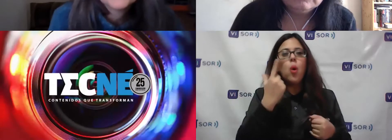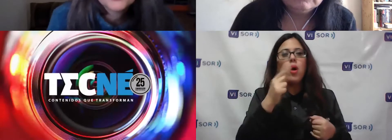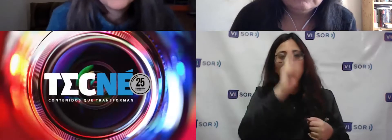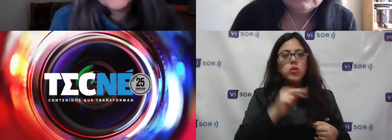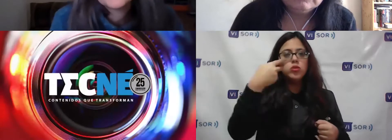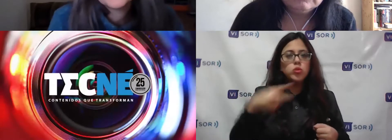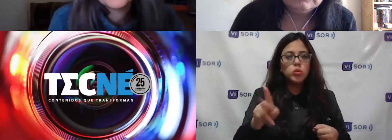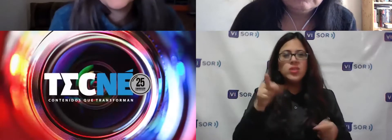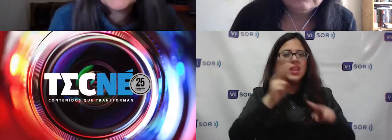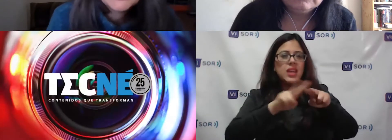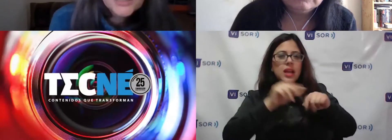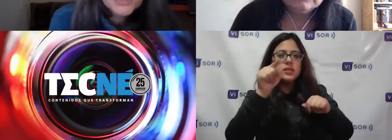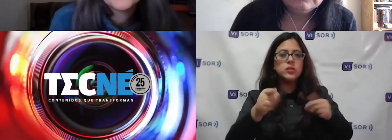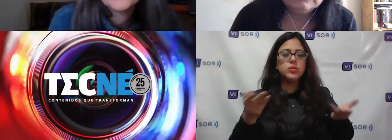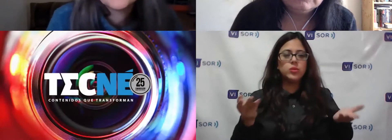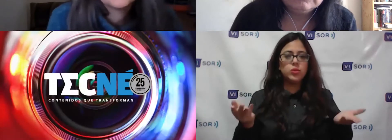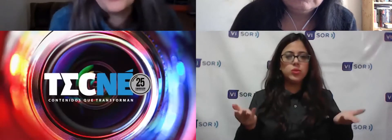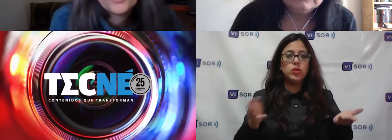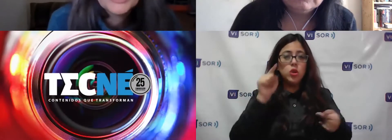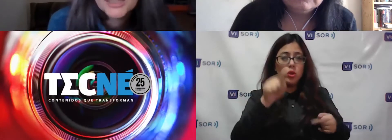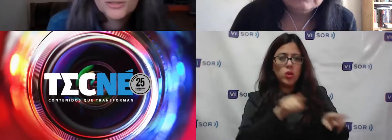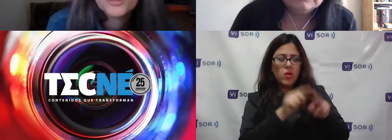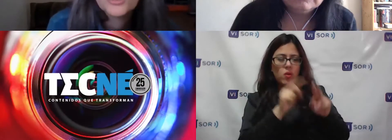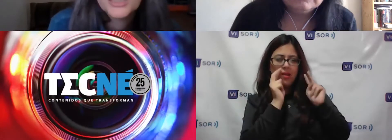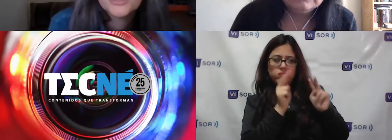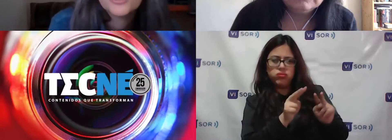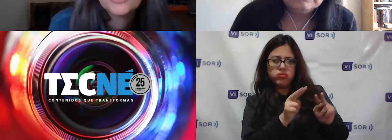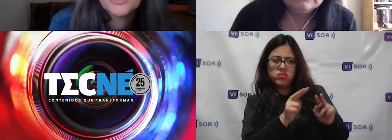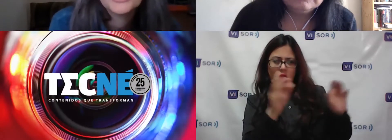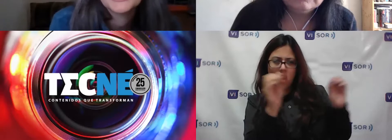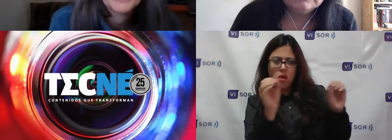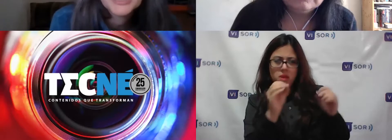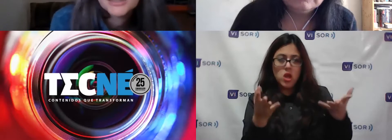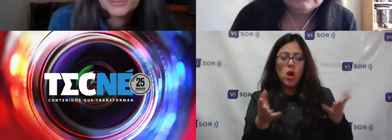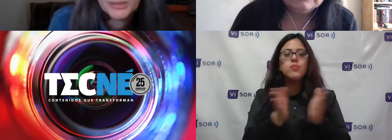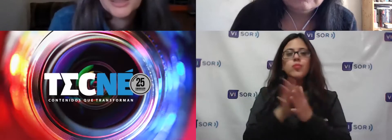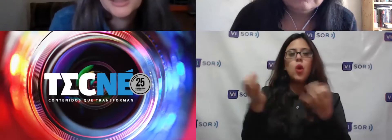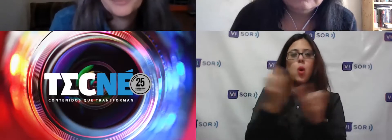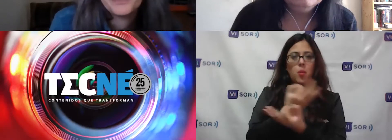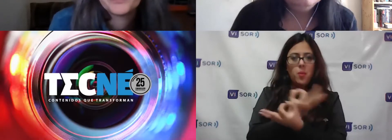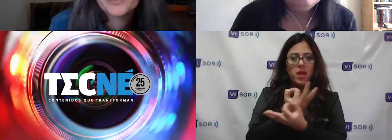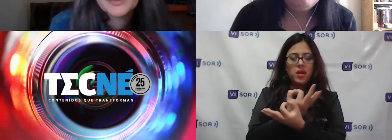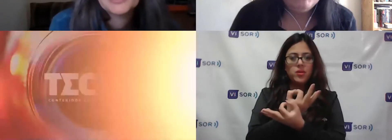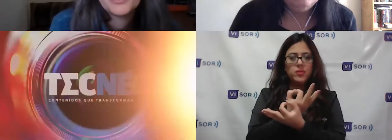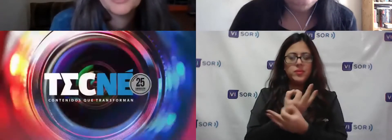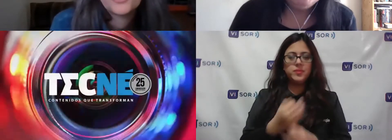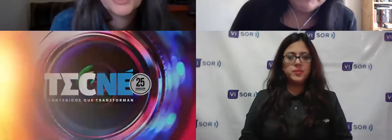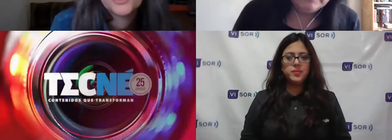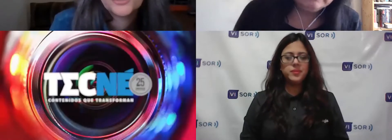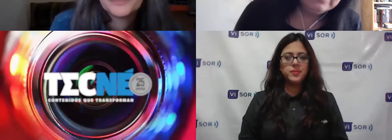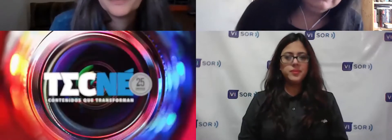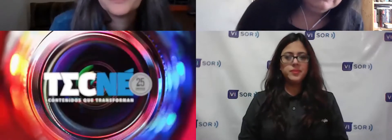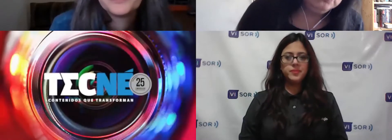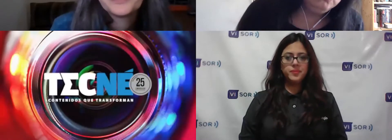que aportas cuáles eres crítica un poco cuéntanos desde donde te paras para joan